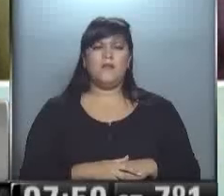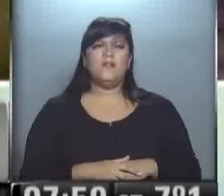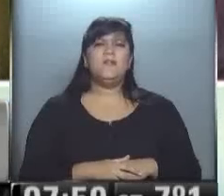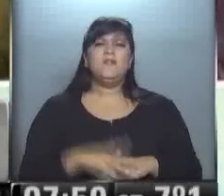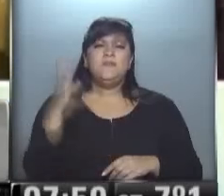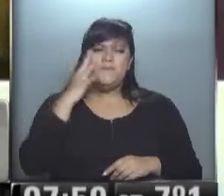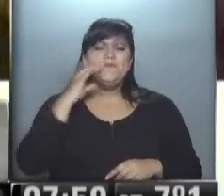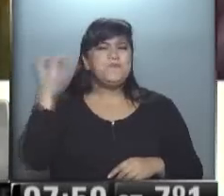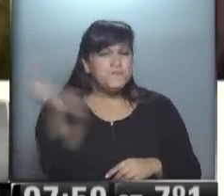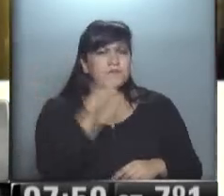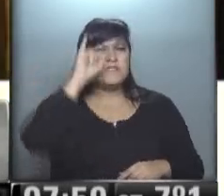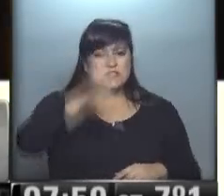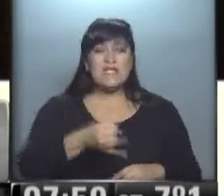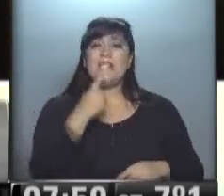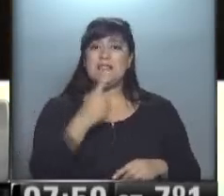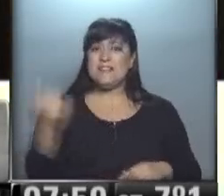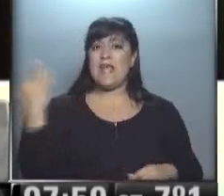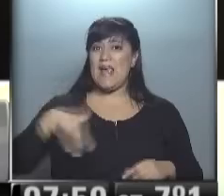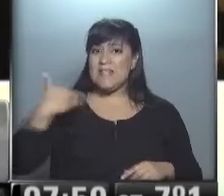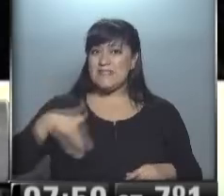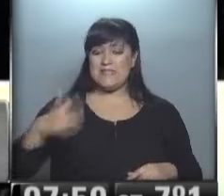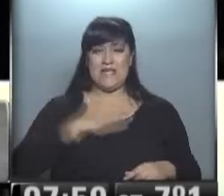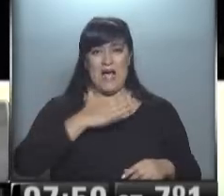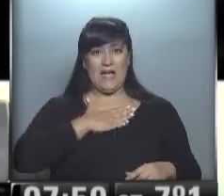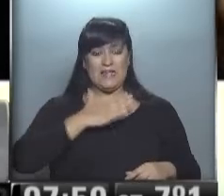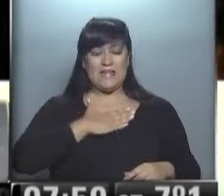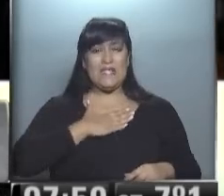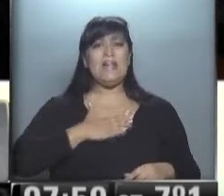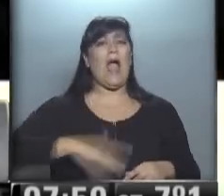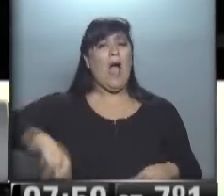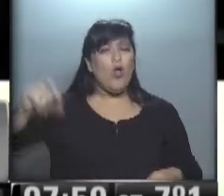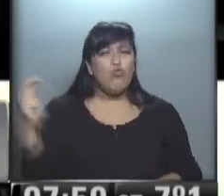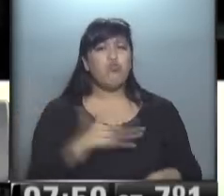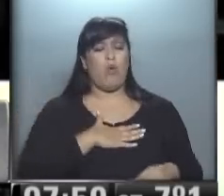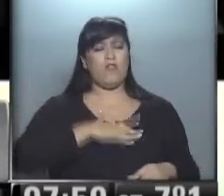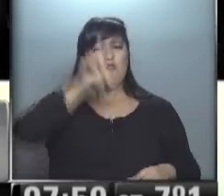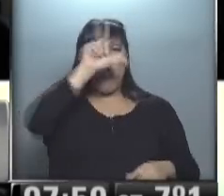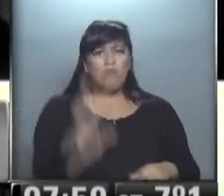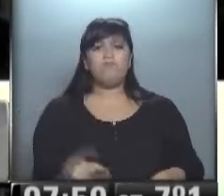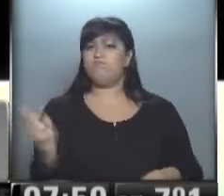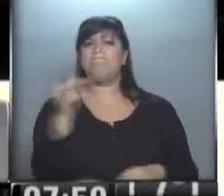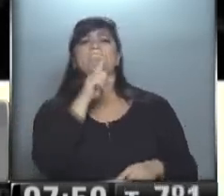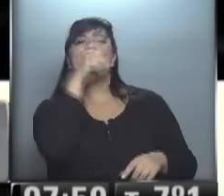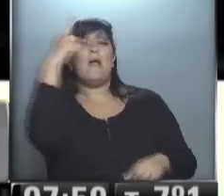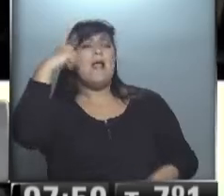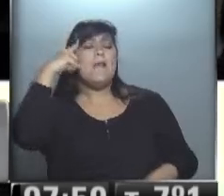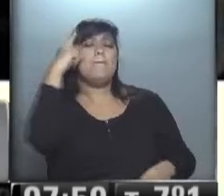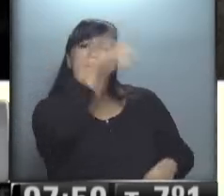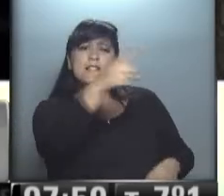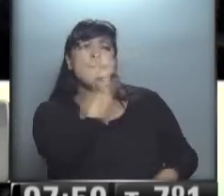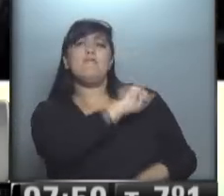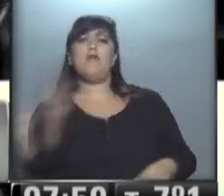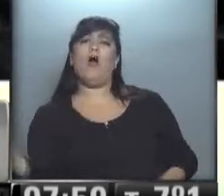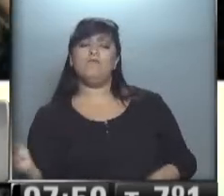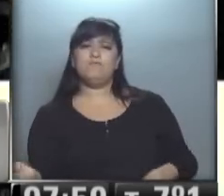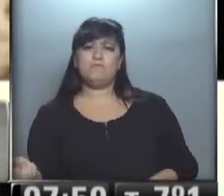sobre Argentina no considera Argentina un estado soberano no está considerado Argentina como tal en este juicio por esto los problemas que está habiendo problemas